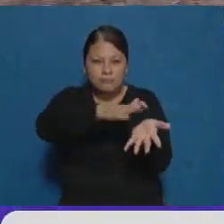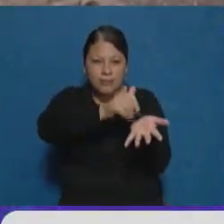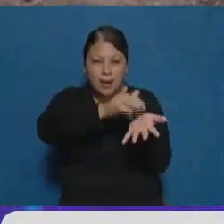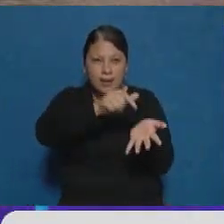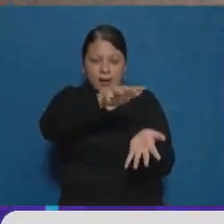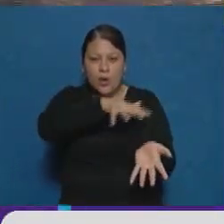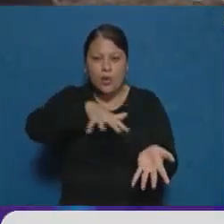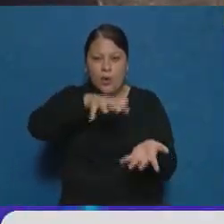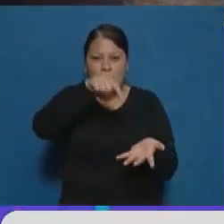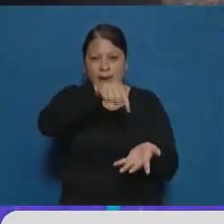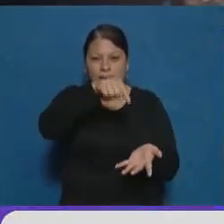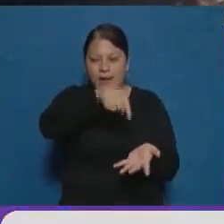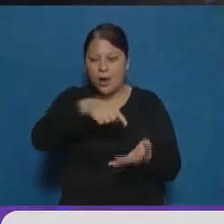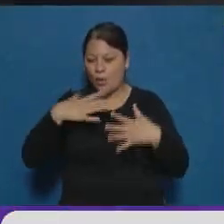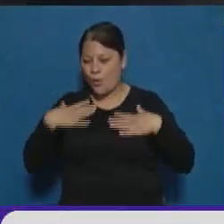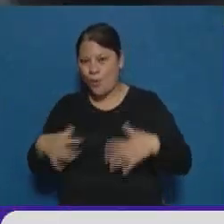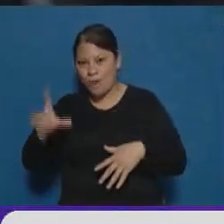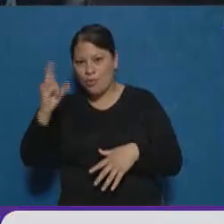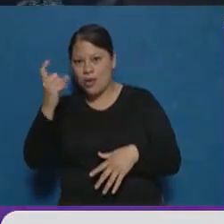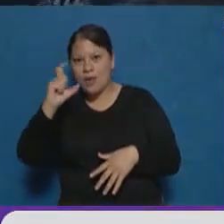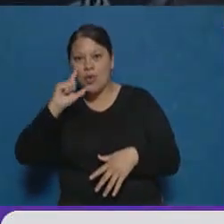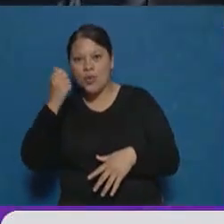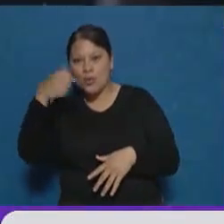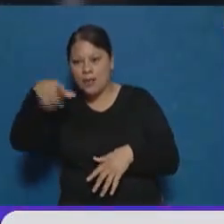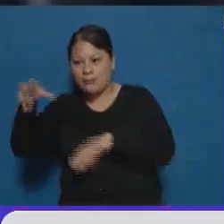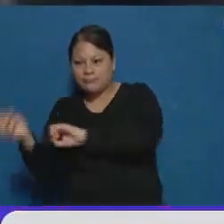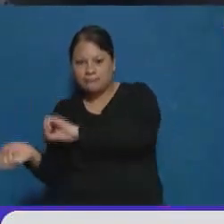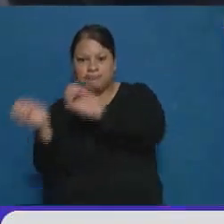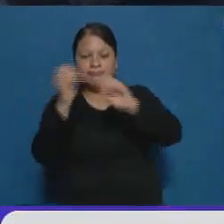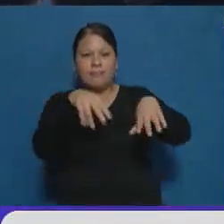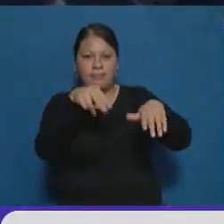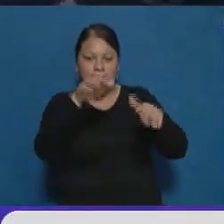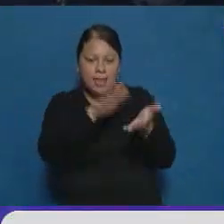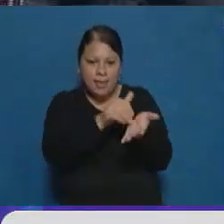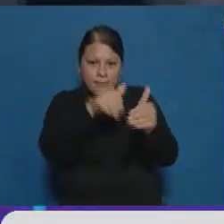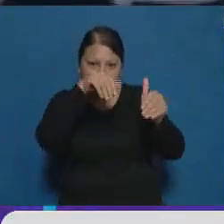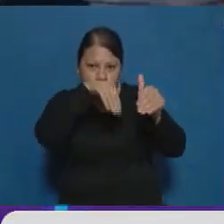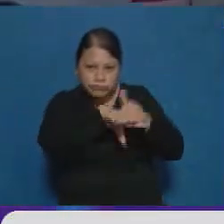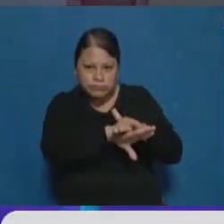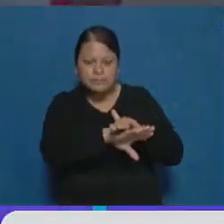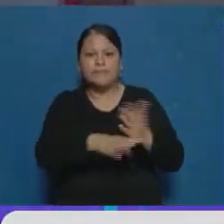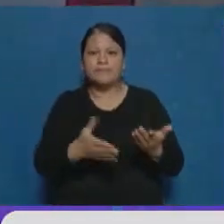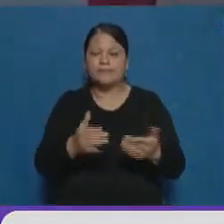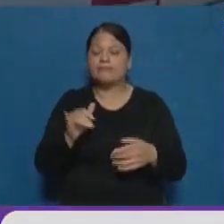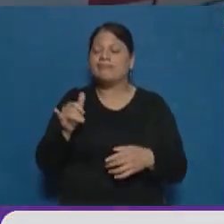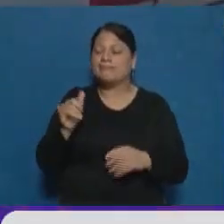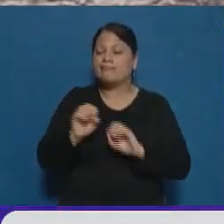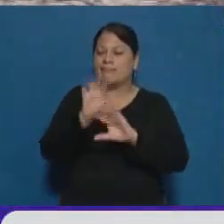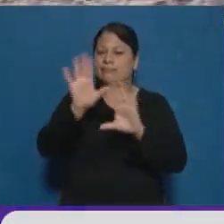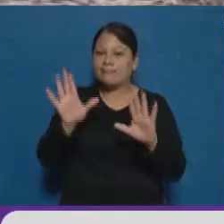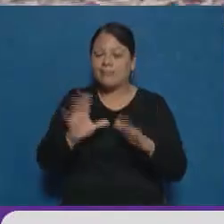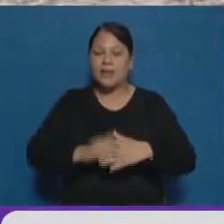se quisieron deshacer del cuerpo de Luciano. Claro, claro. Recordemos que esto ocurrió